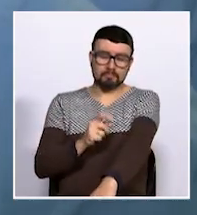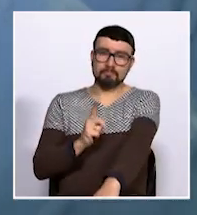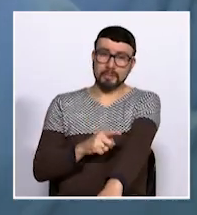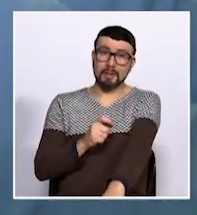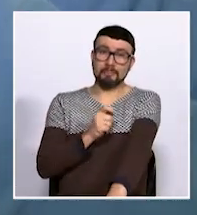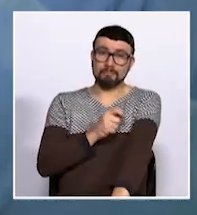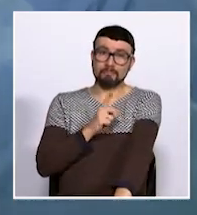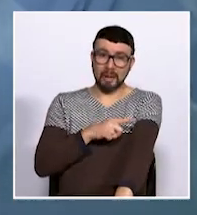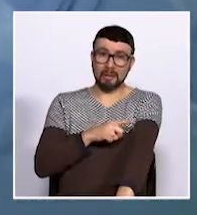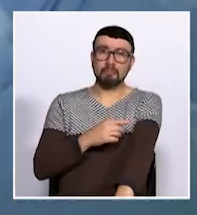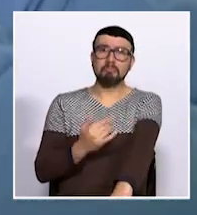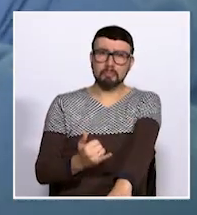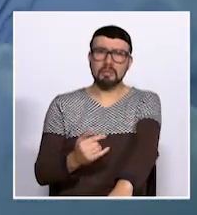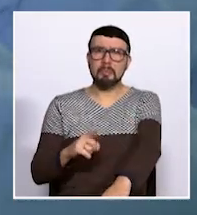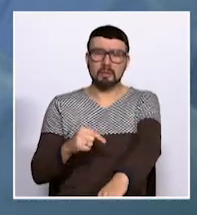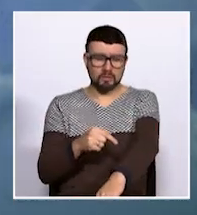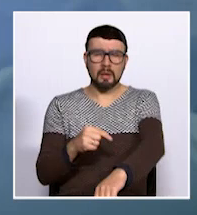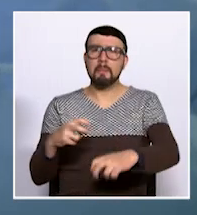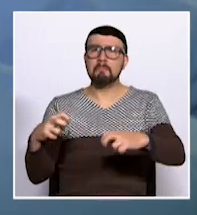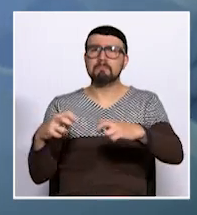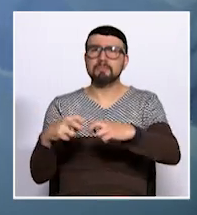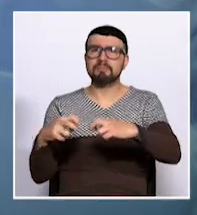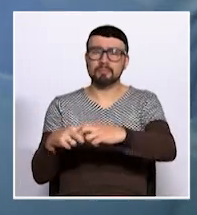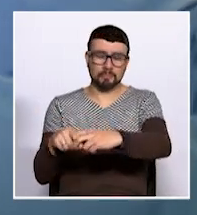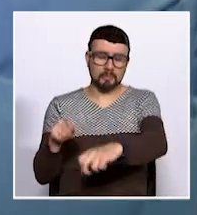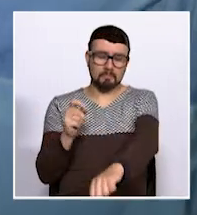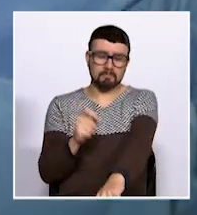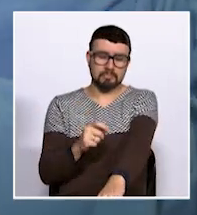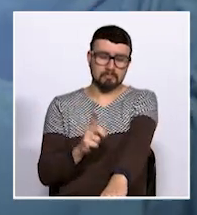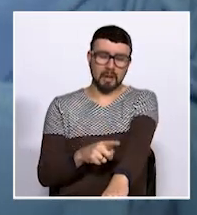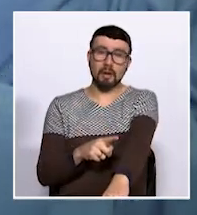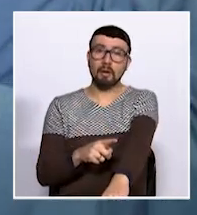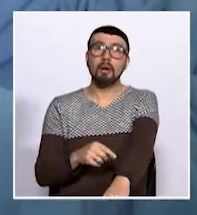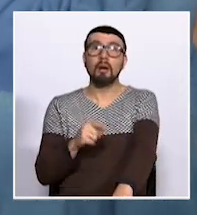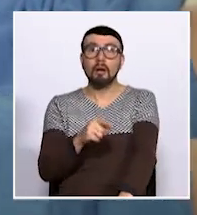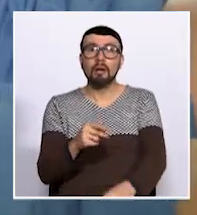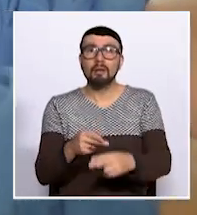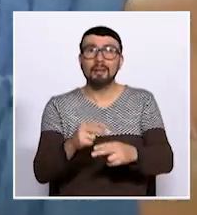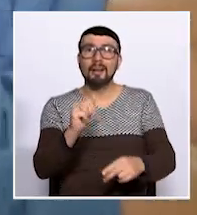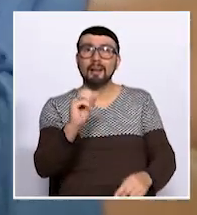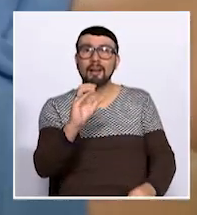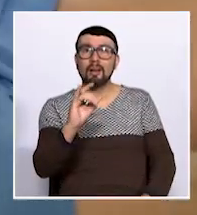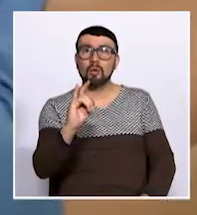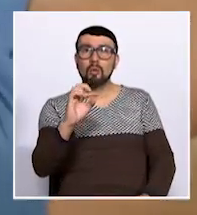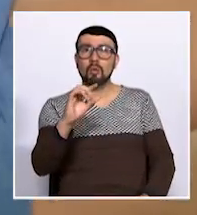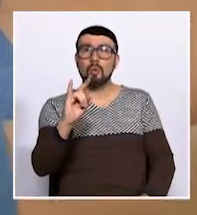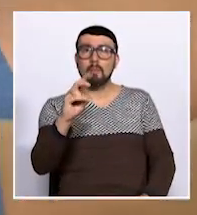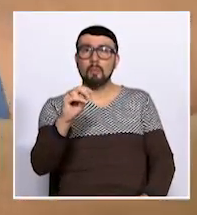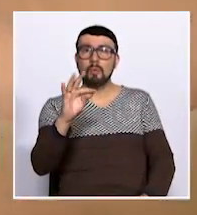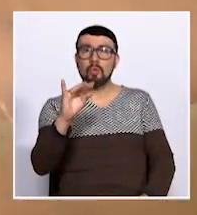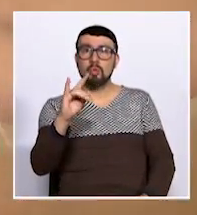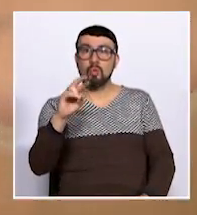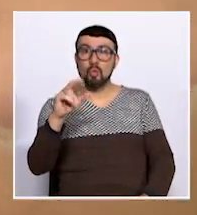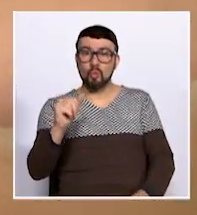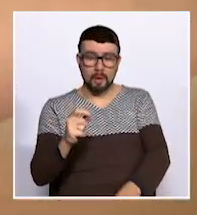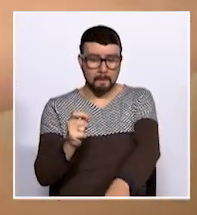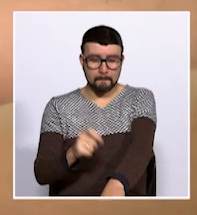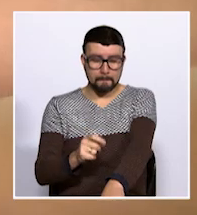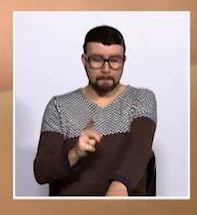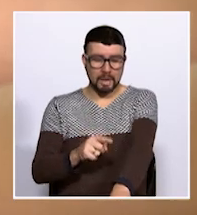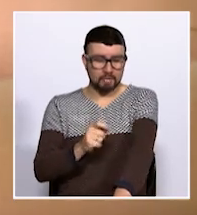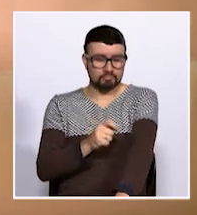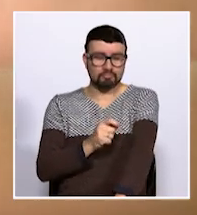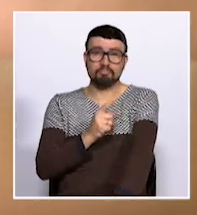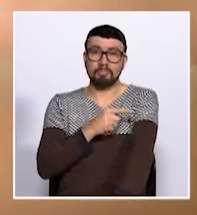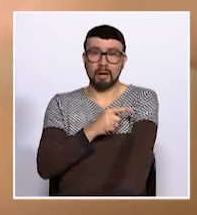electroacupuntura. Hoy en día se ha demostrado que la acupuntura tiene un efecto beneficioso en muchas enfermedades, y